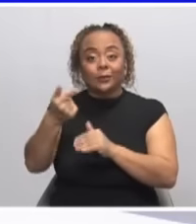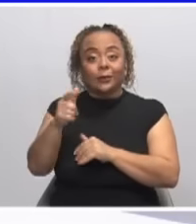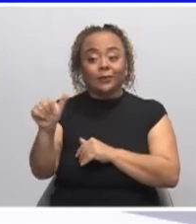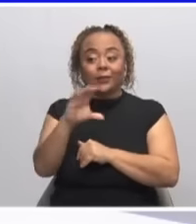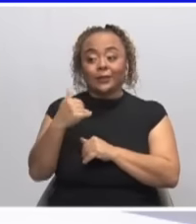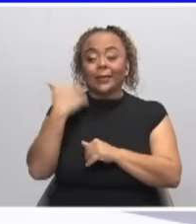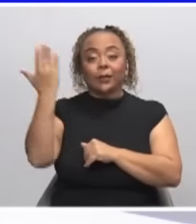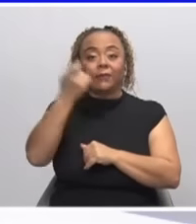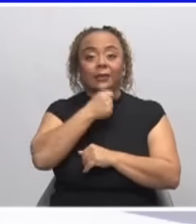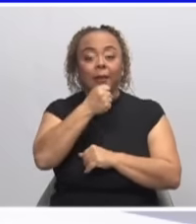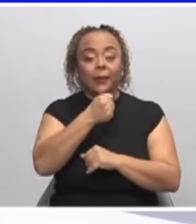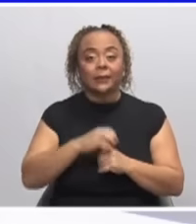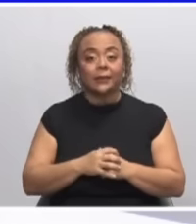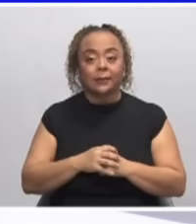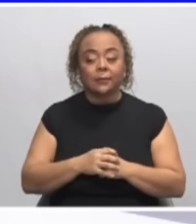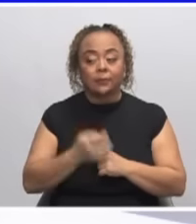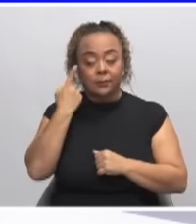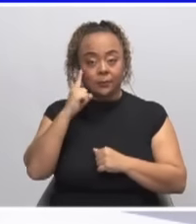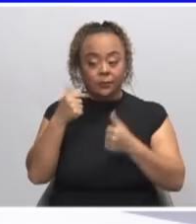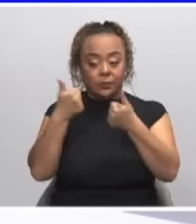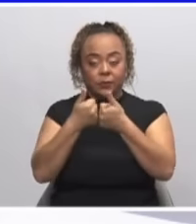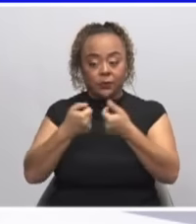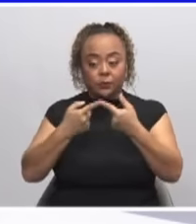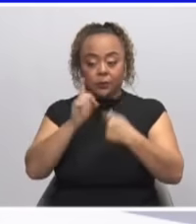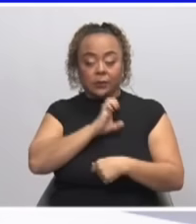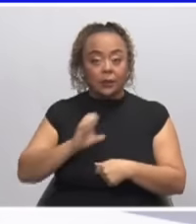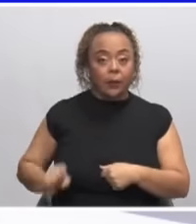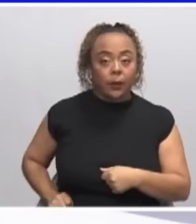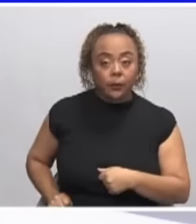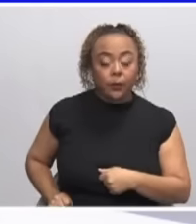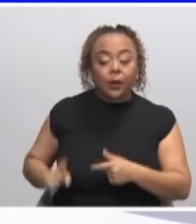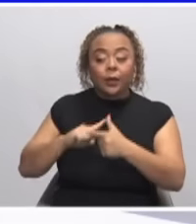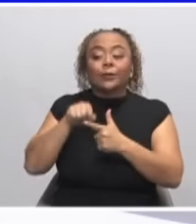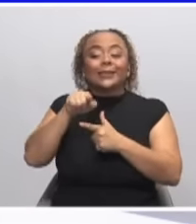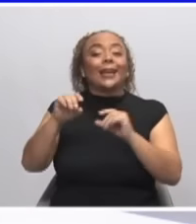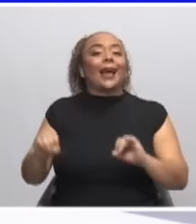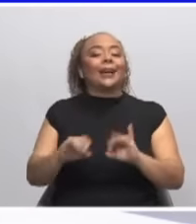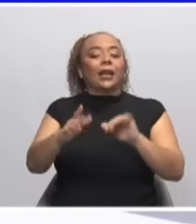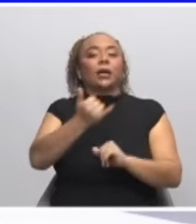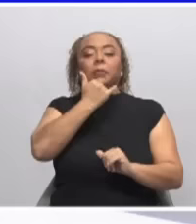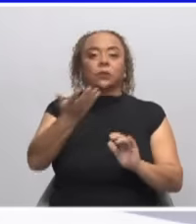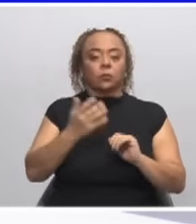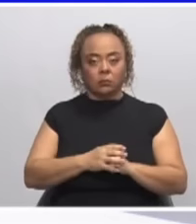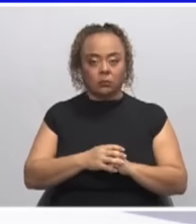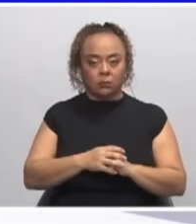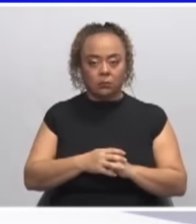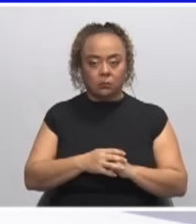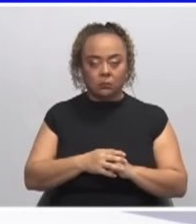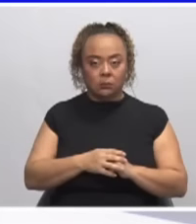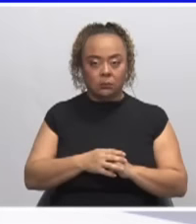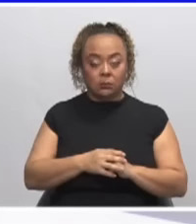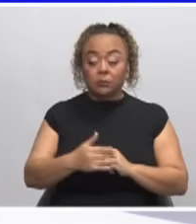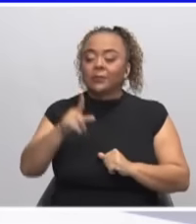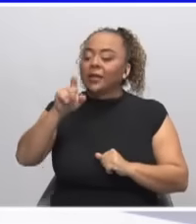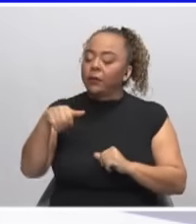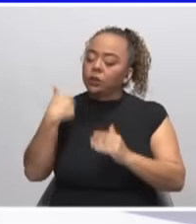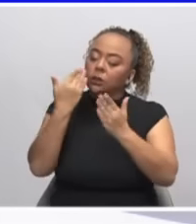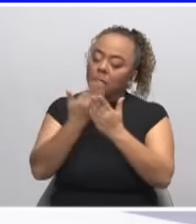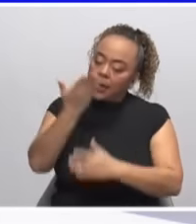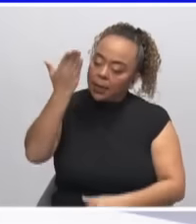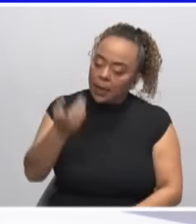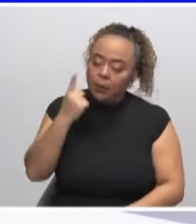viene una conferencia de prensa que fue por el partido contra El Salvador él aclara que fue lo que pasó tuvo que llegar él para